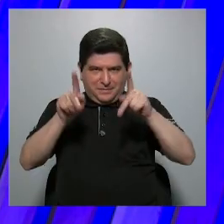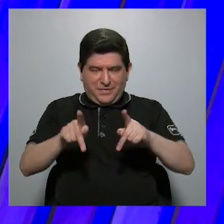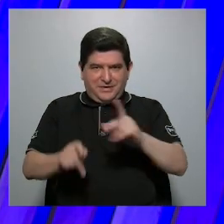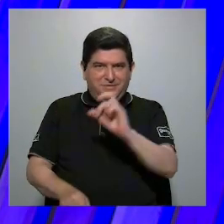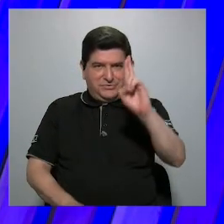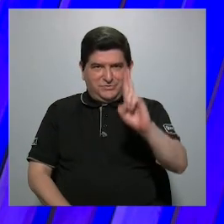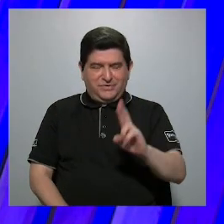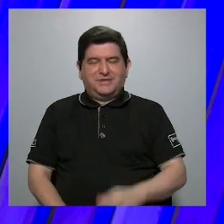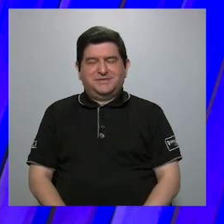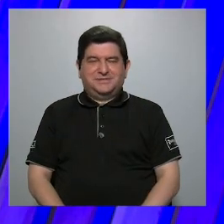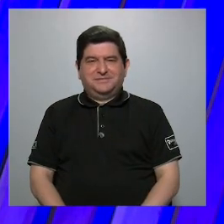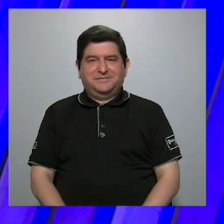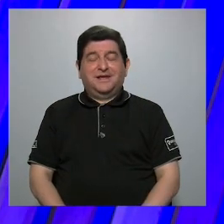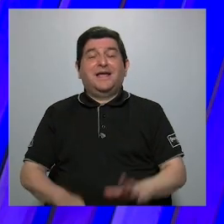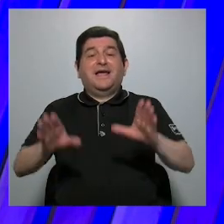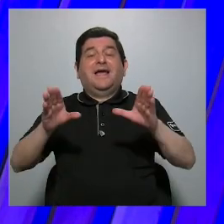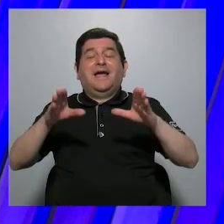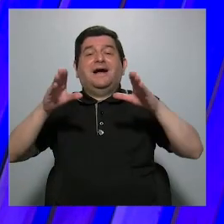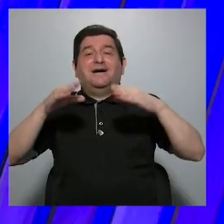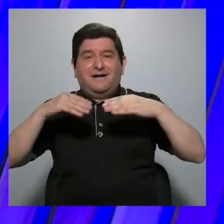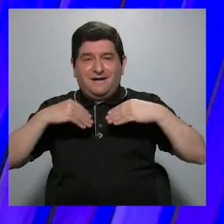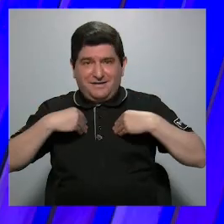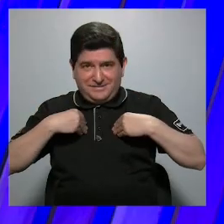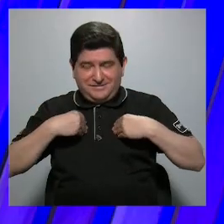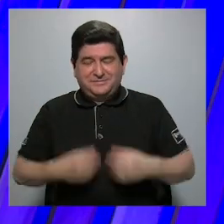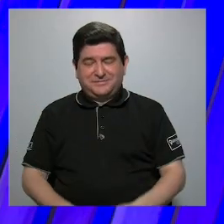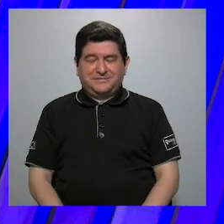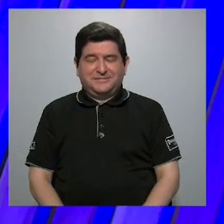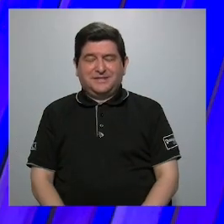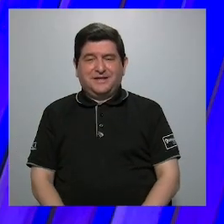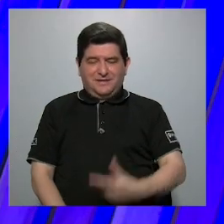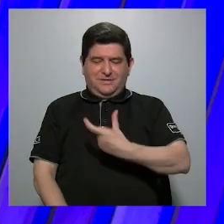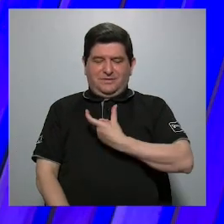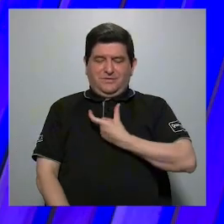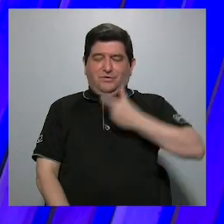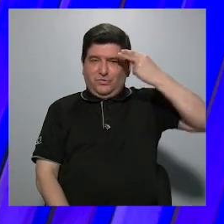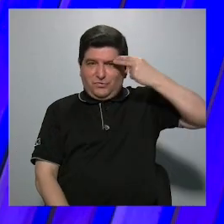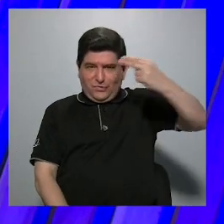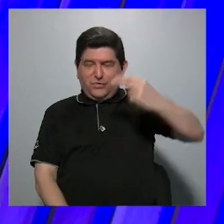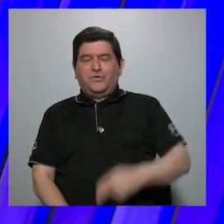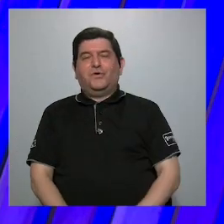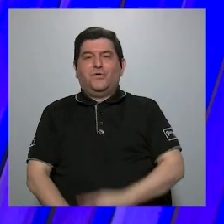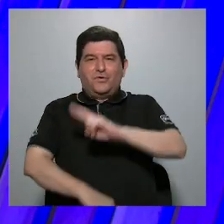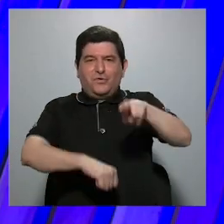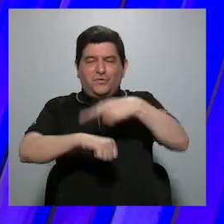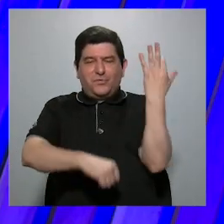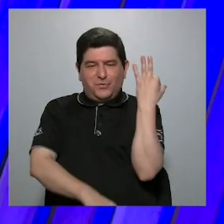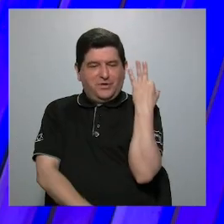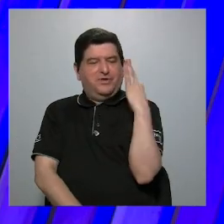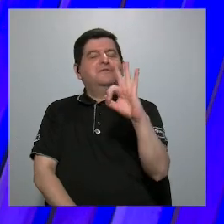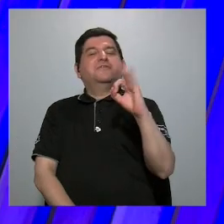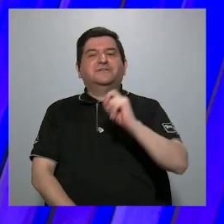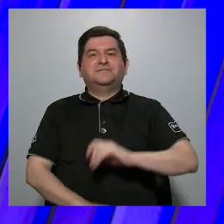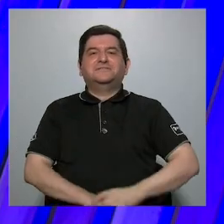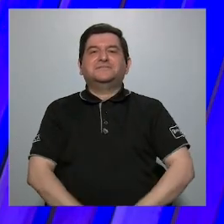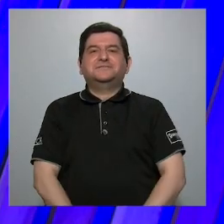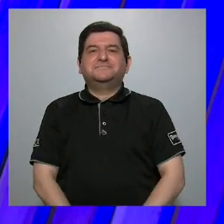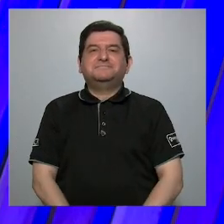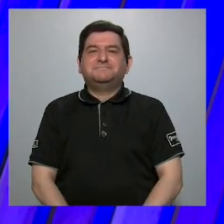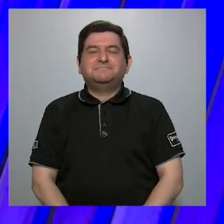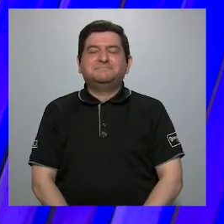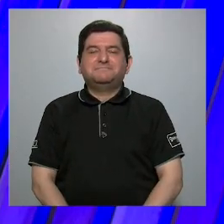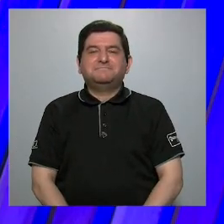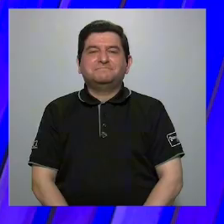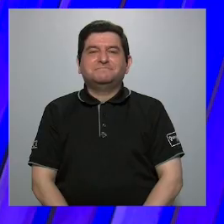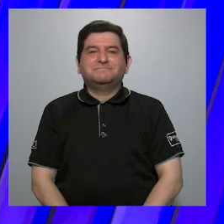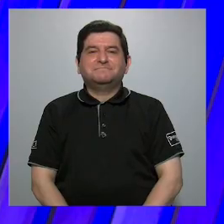costarricenses, receptores creo, de la Legión de Honor de la República Francesa,